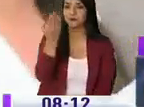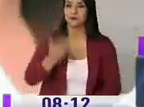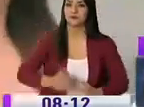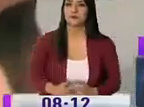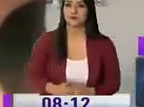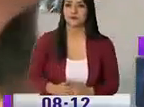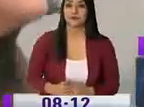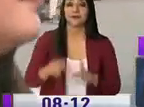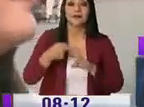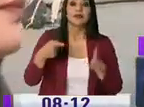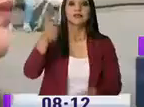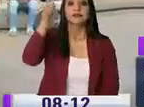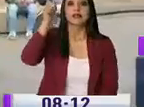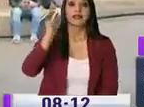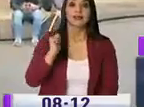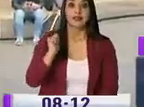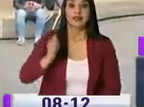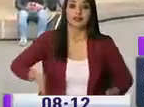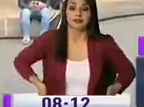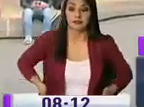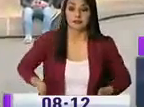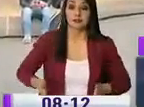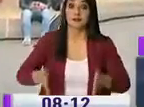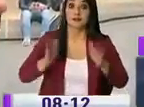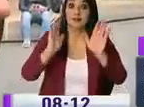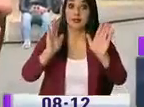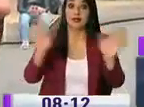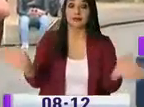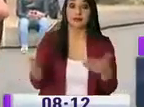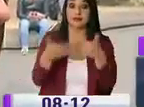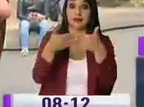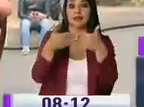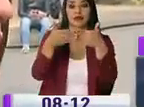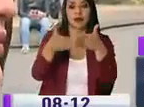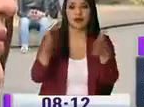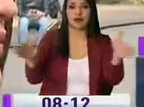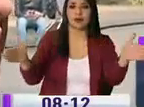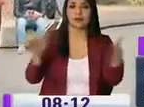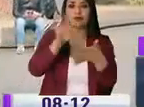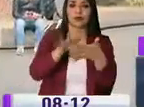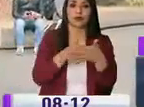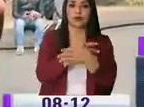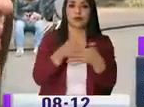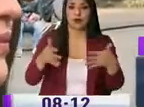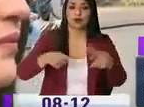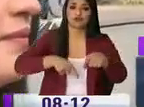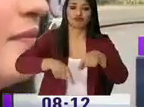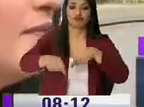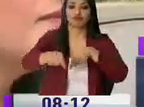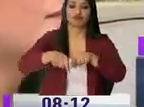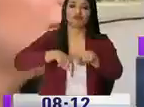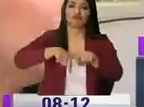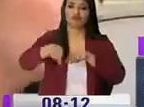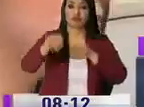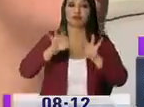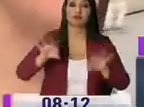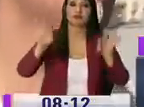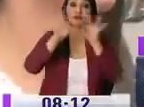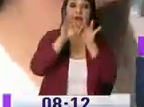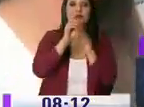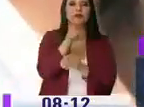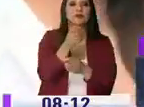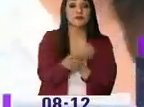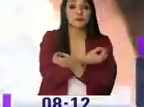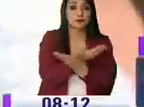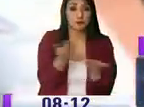efectivamente, desde el día de ayer se retoma de manera parcial los horarios de circulación en la calle Venezuela. Es muy importante esta información.